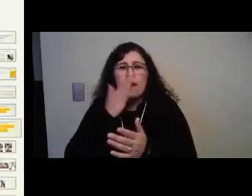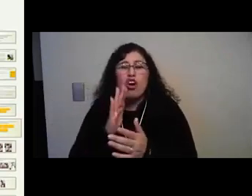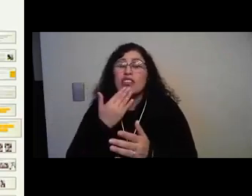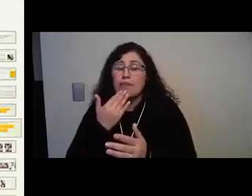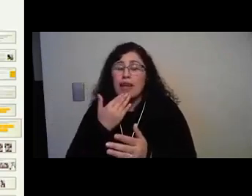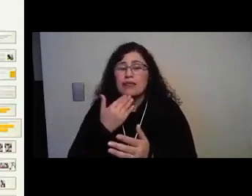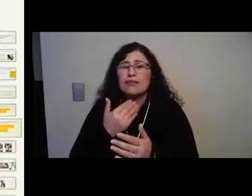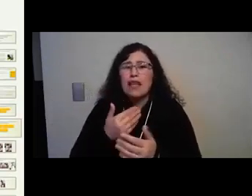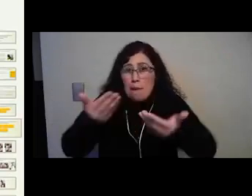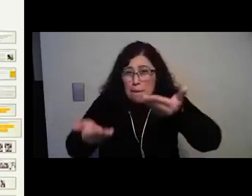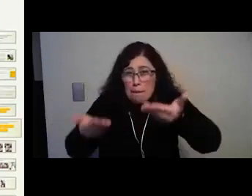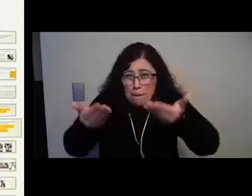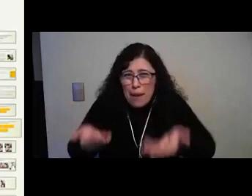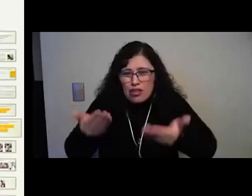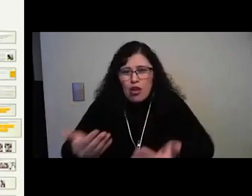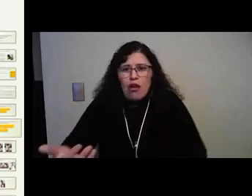¿cierto?